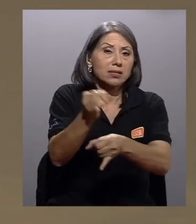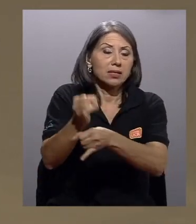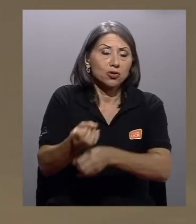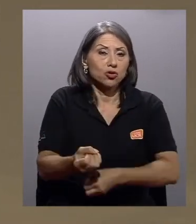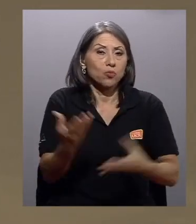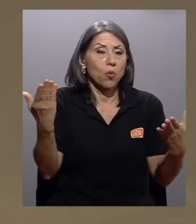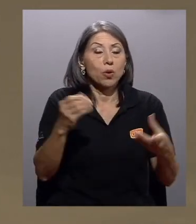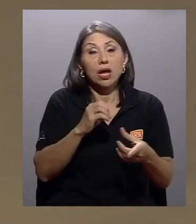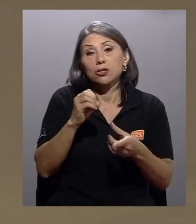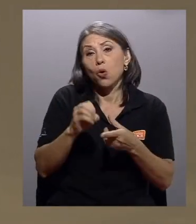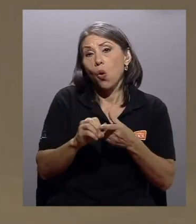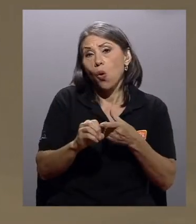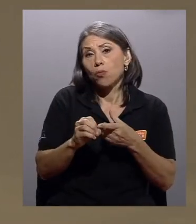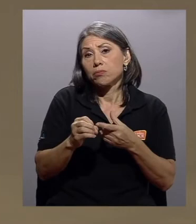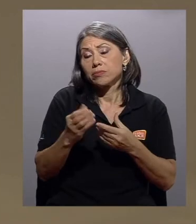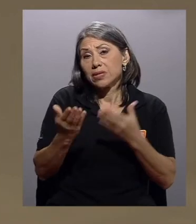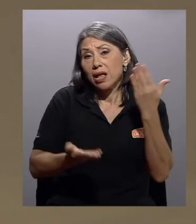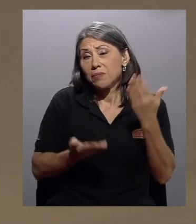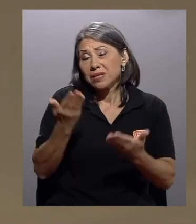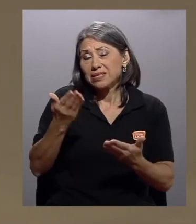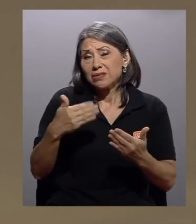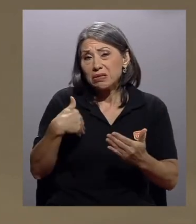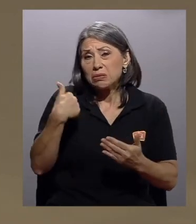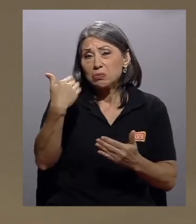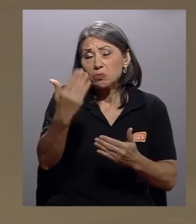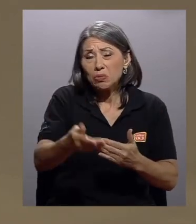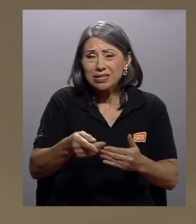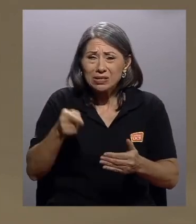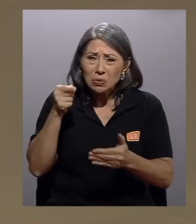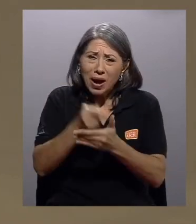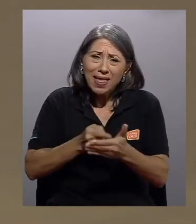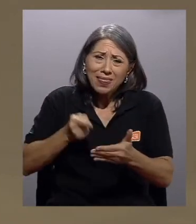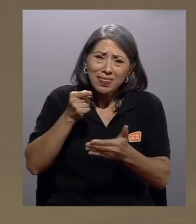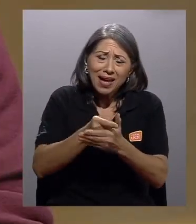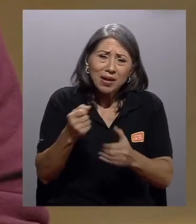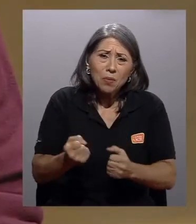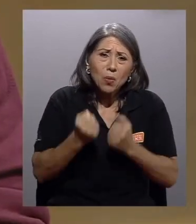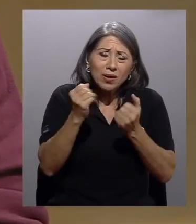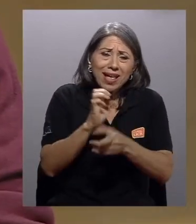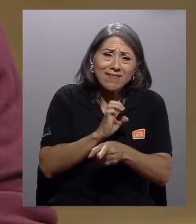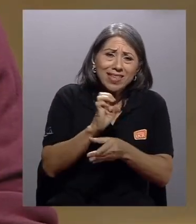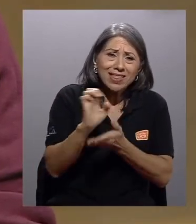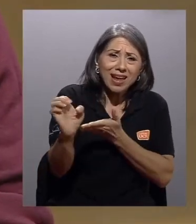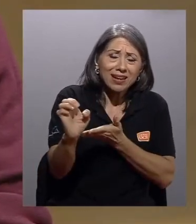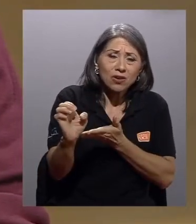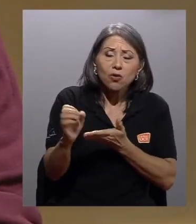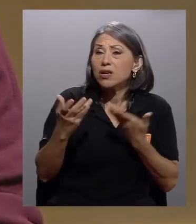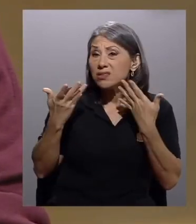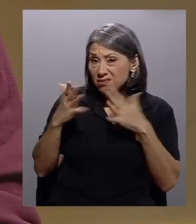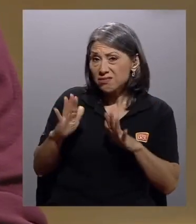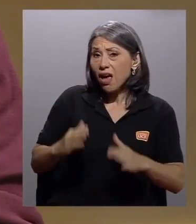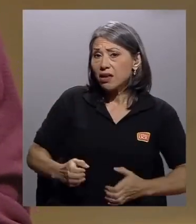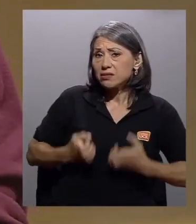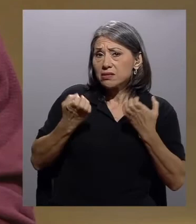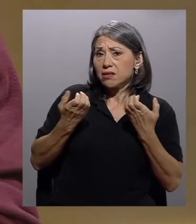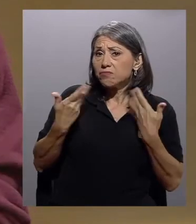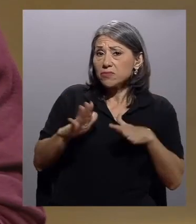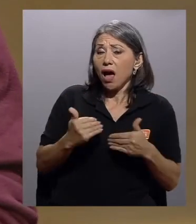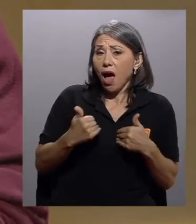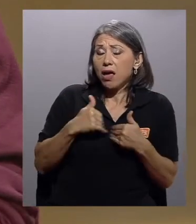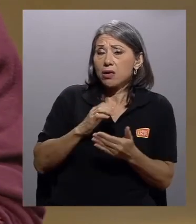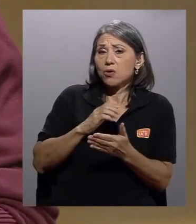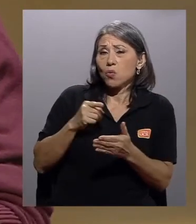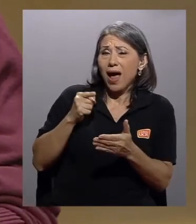instituciones públicas, o será que habrá un ataque potente para evitar que esto suceda? Ya el ataque existe. O sea, de hecho,